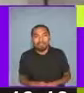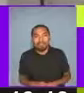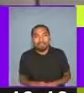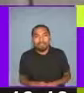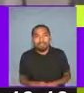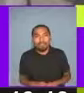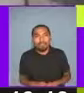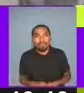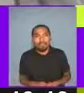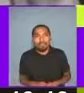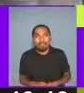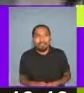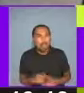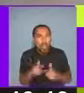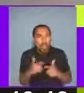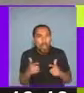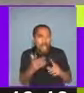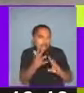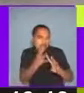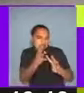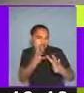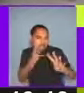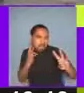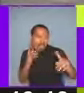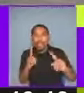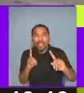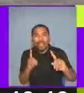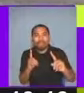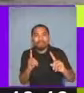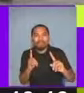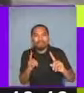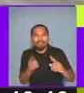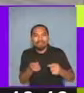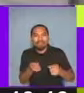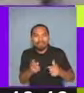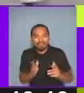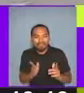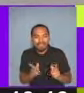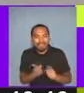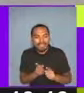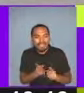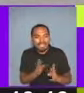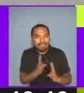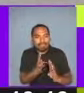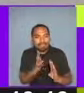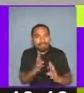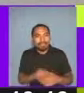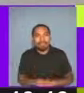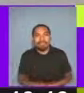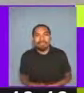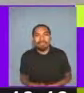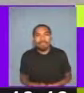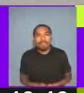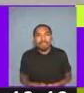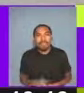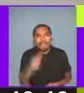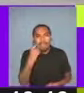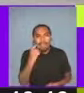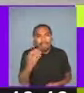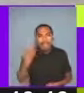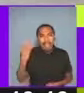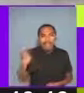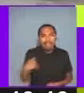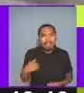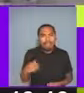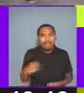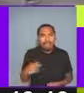hay filas largas y hay que decir que hasta hace días atrás el dólar superaba los 1000 pesos. Y ahora